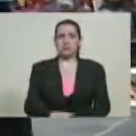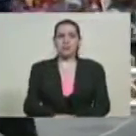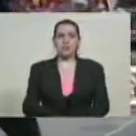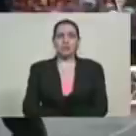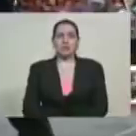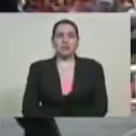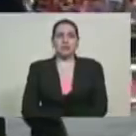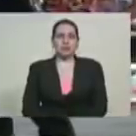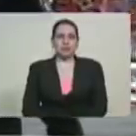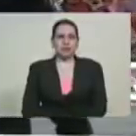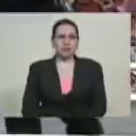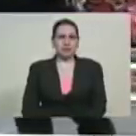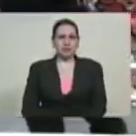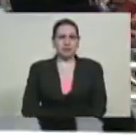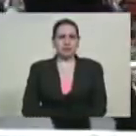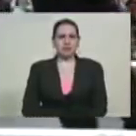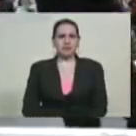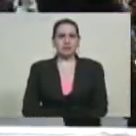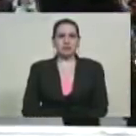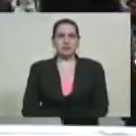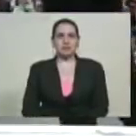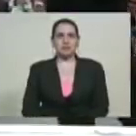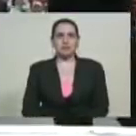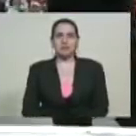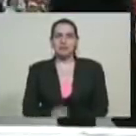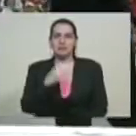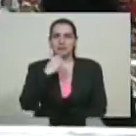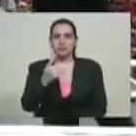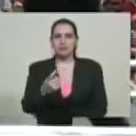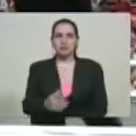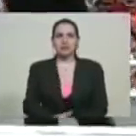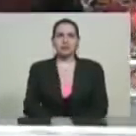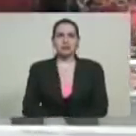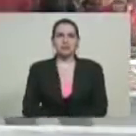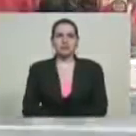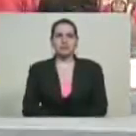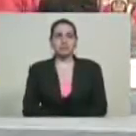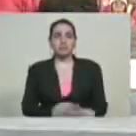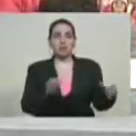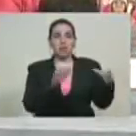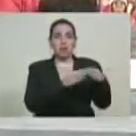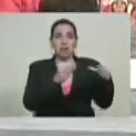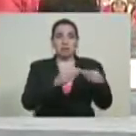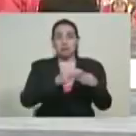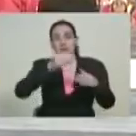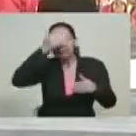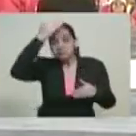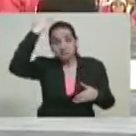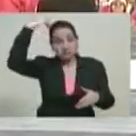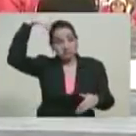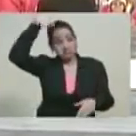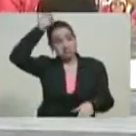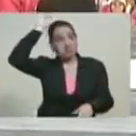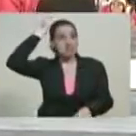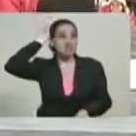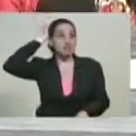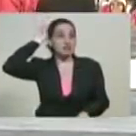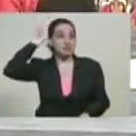Se le está poniendo amarillo el cabello. Le está saliendo peluca con copete.